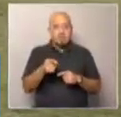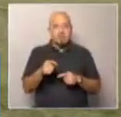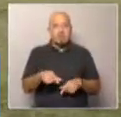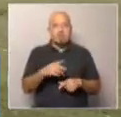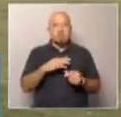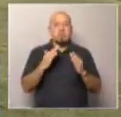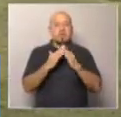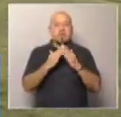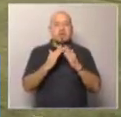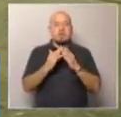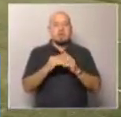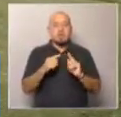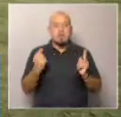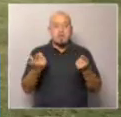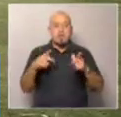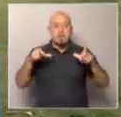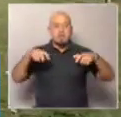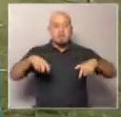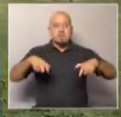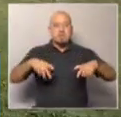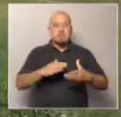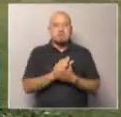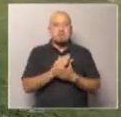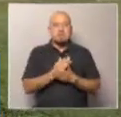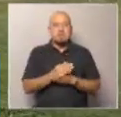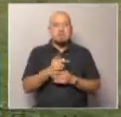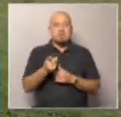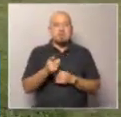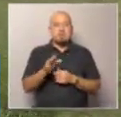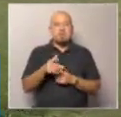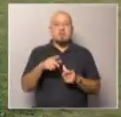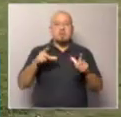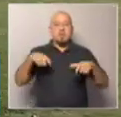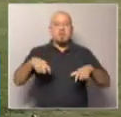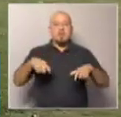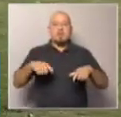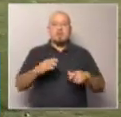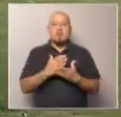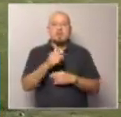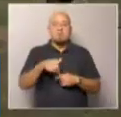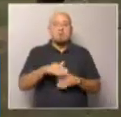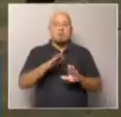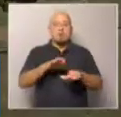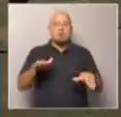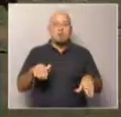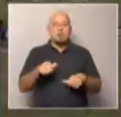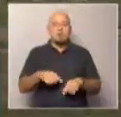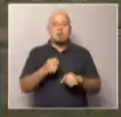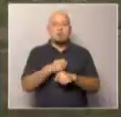muchas casitas alrededor, la cancha siempre se respeta. La cancha se respeta, la cancha no se toca, los niños tienen que estar en un lugar